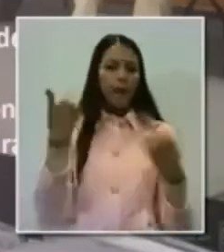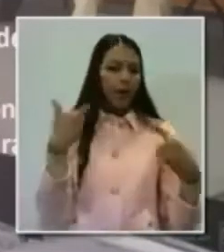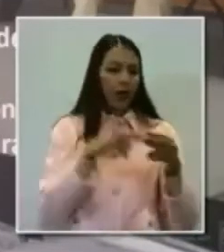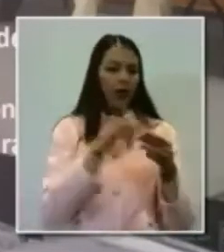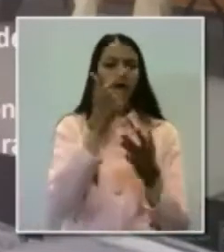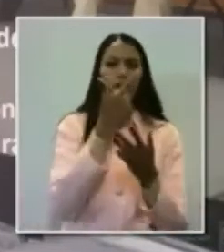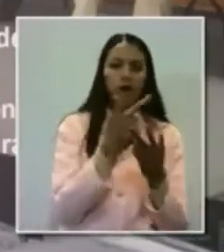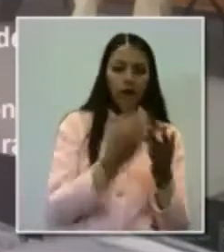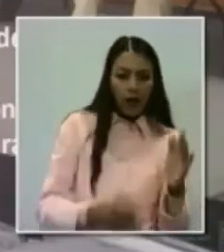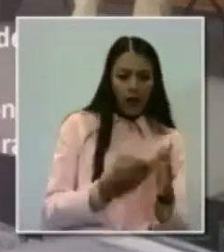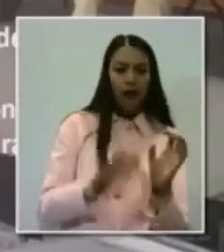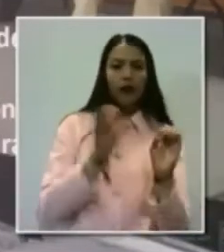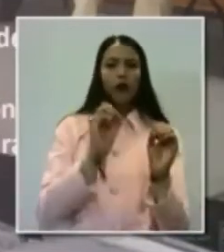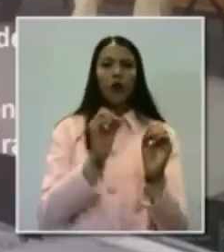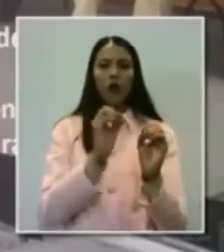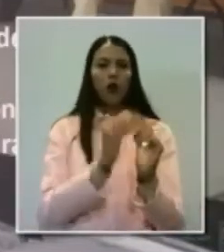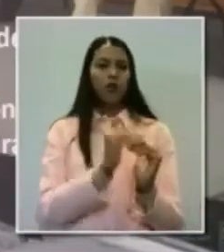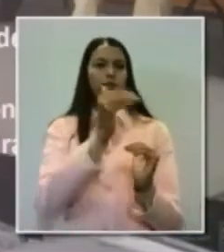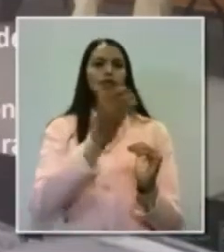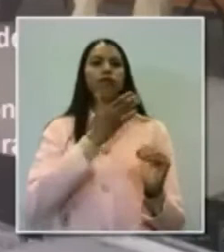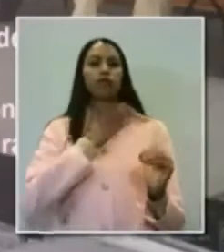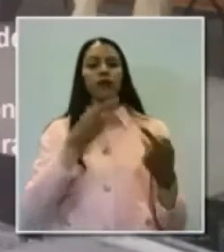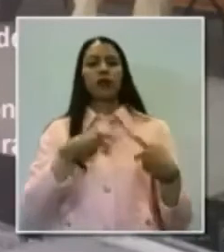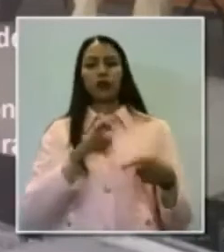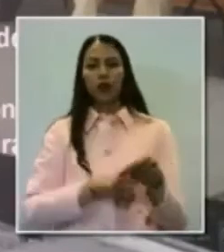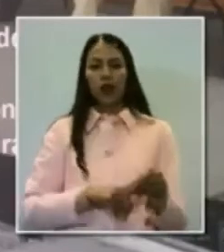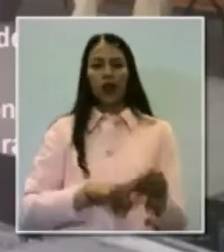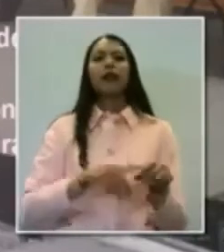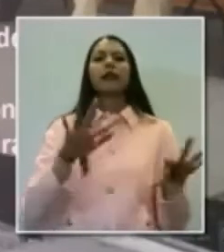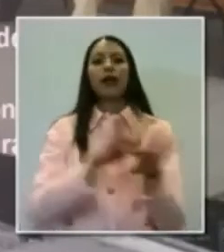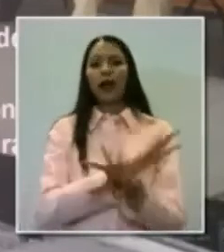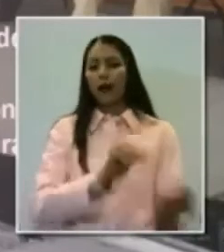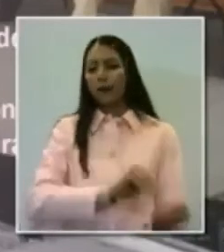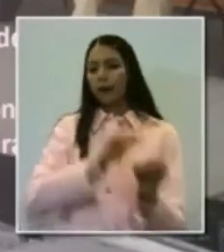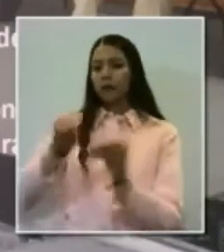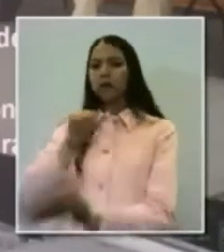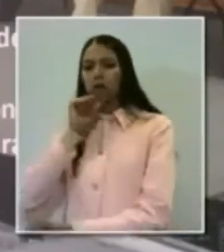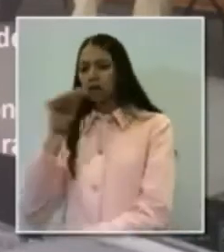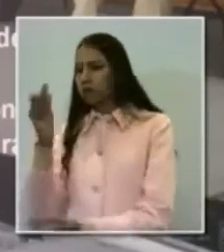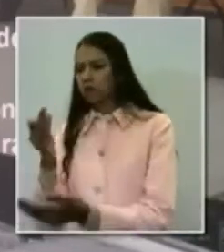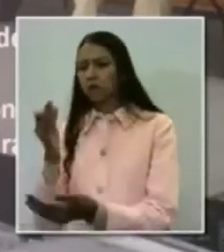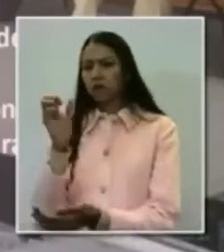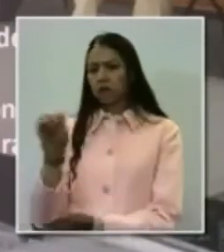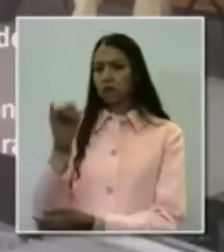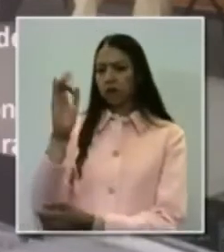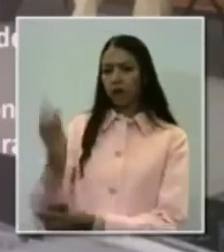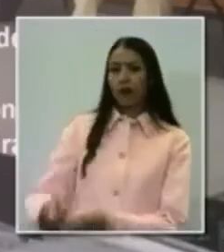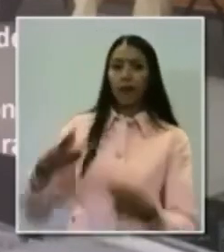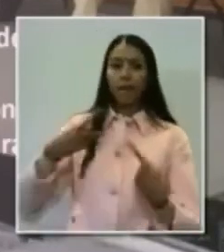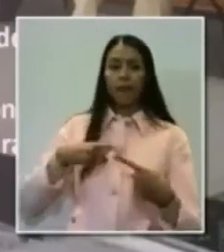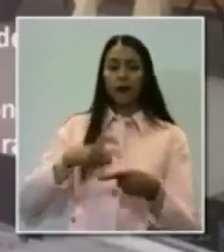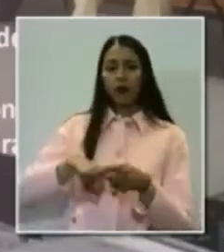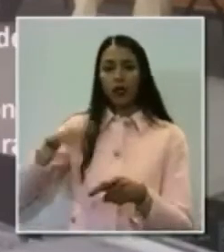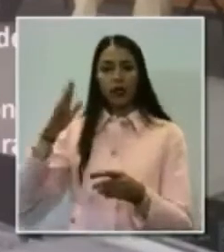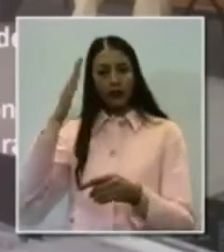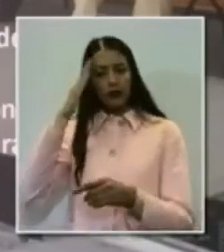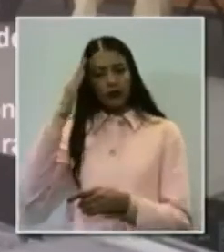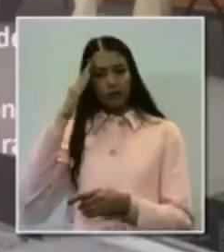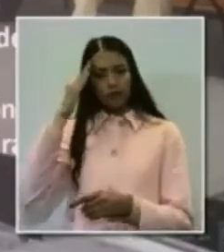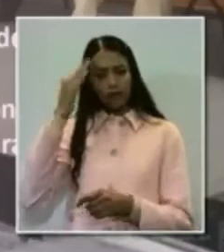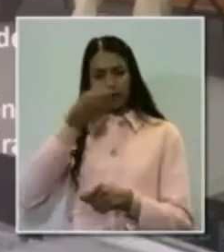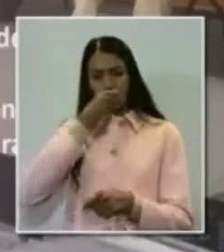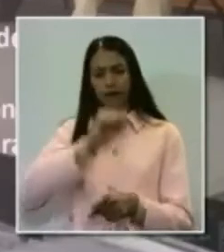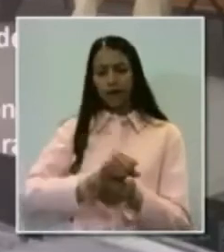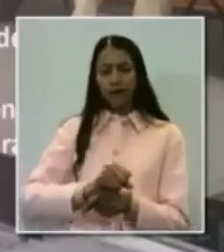los excedentes de personal, los movimientos que no son autorizados por la instancia oficial de personal, el número de